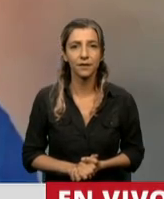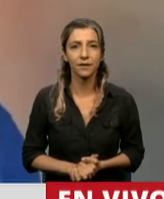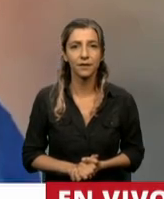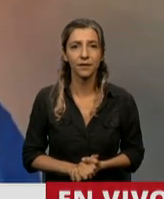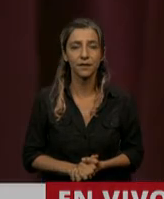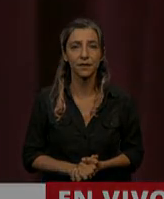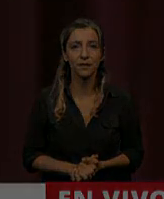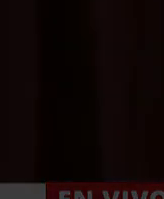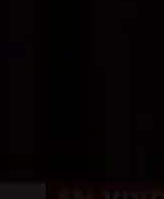Gracias, diputado.